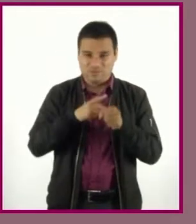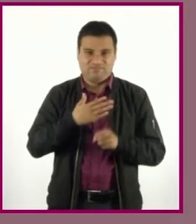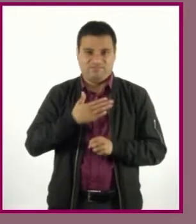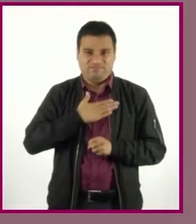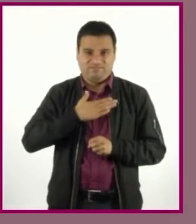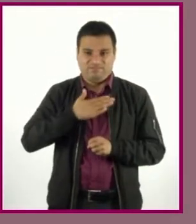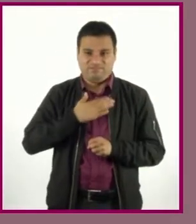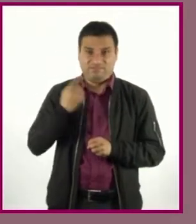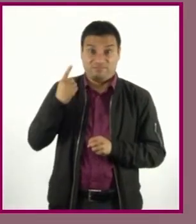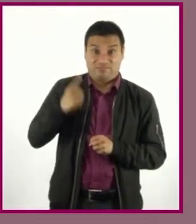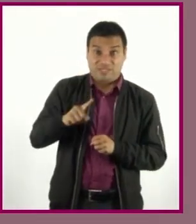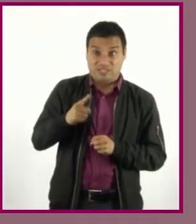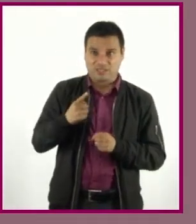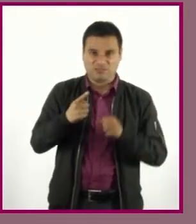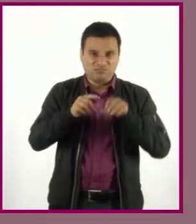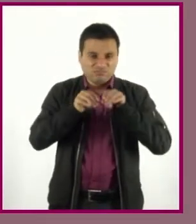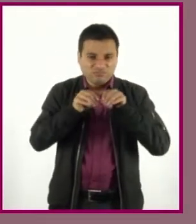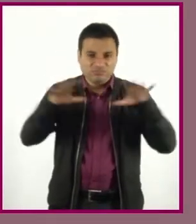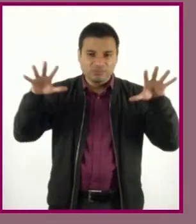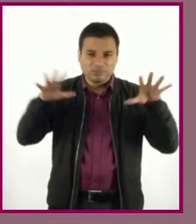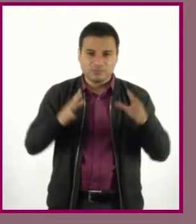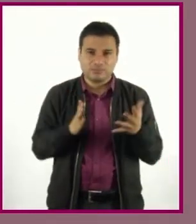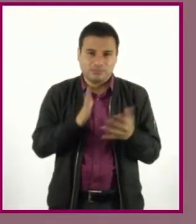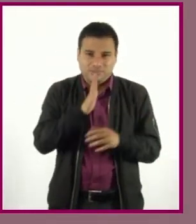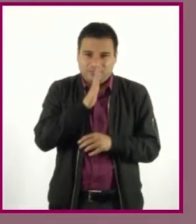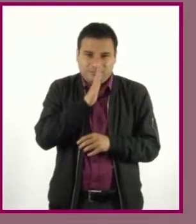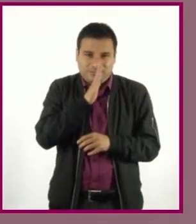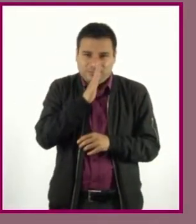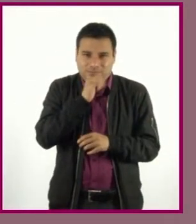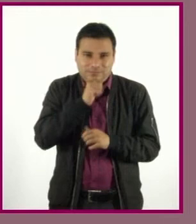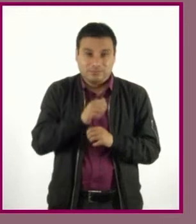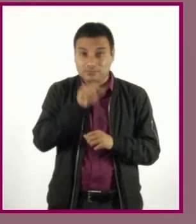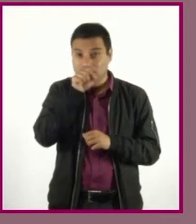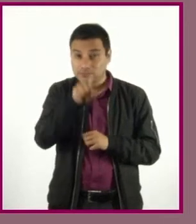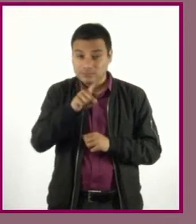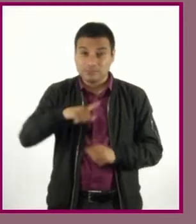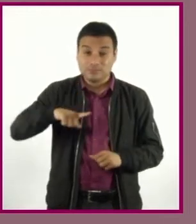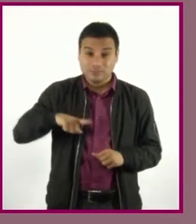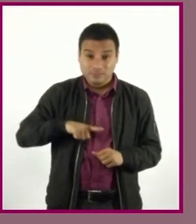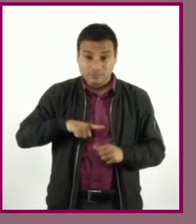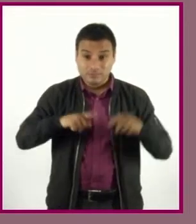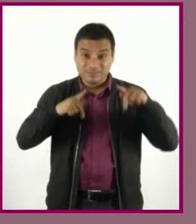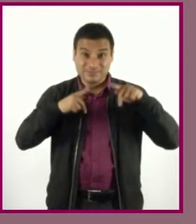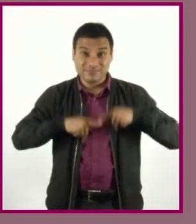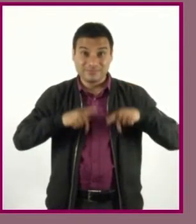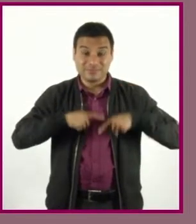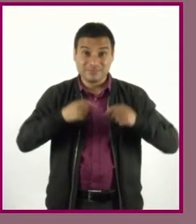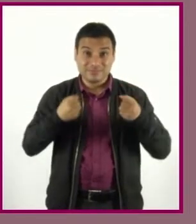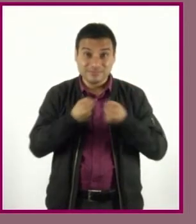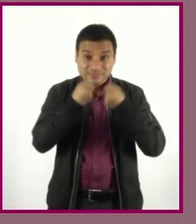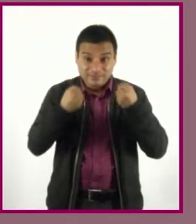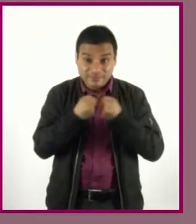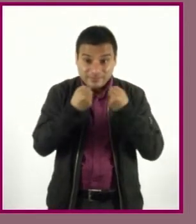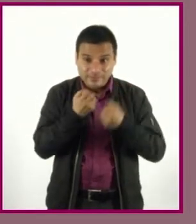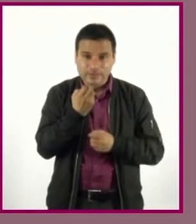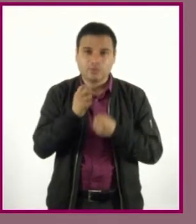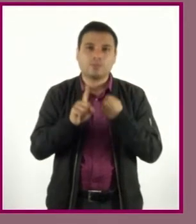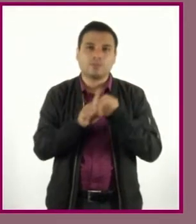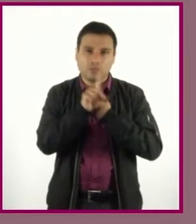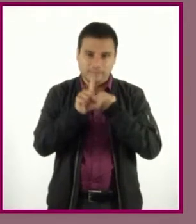lugar de diversidad cultural como las diferencias entre el gobierno y la población ocasionan problemas en la